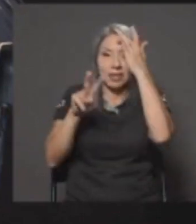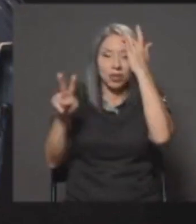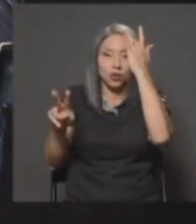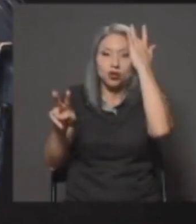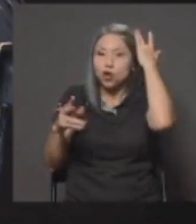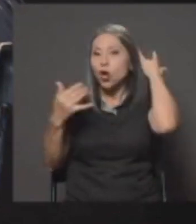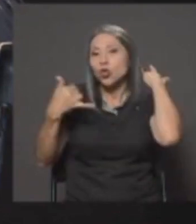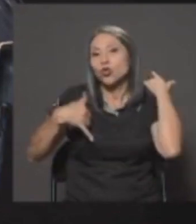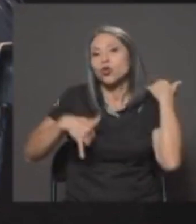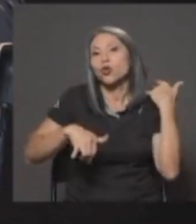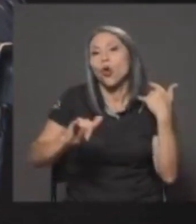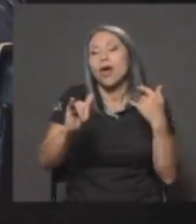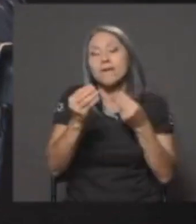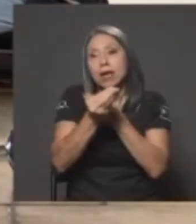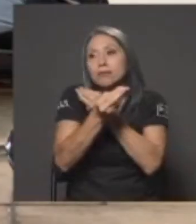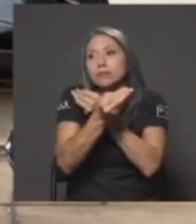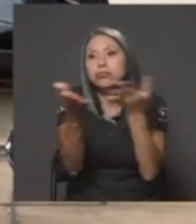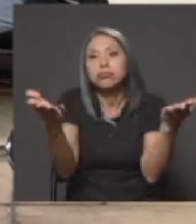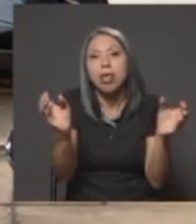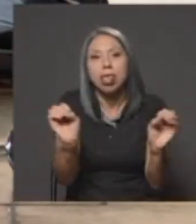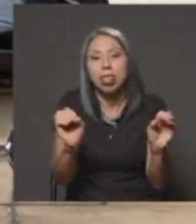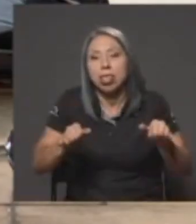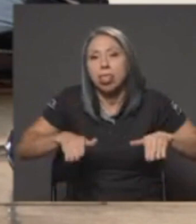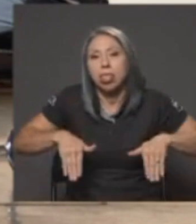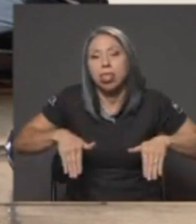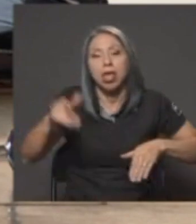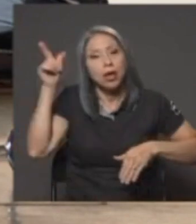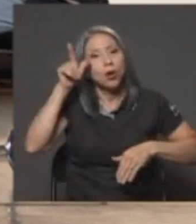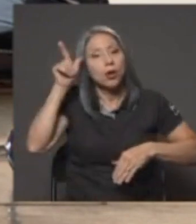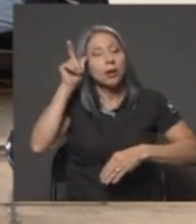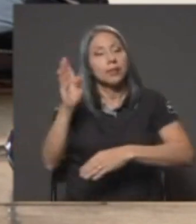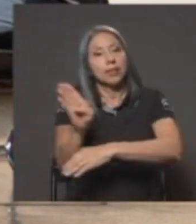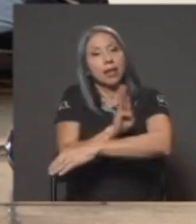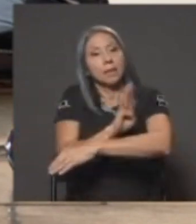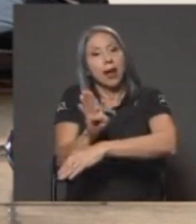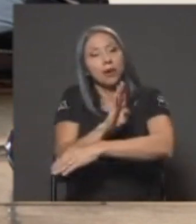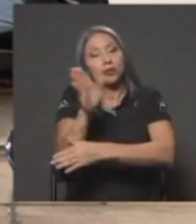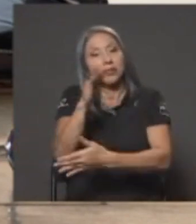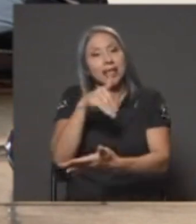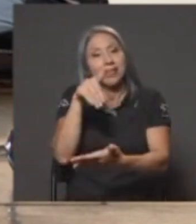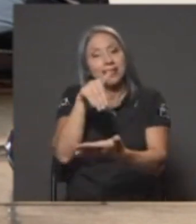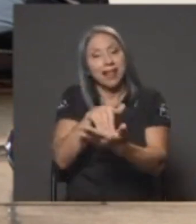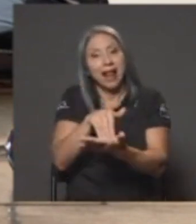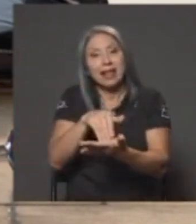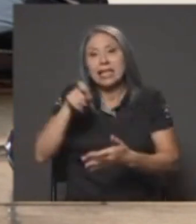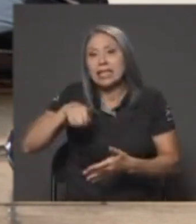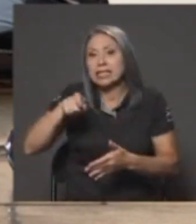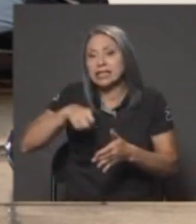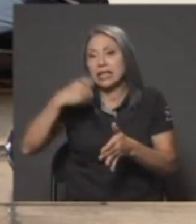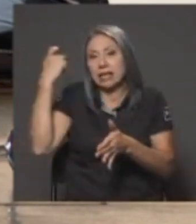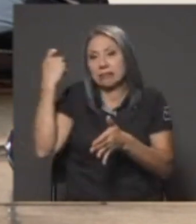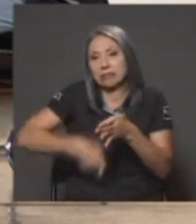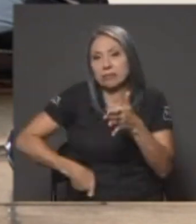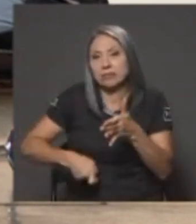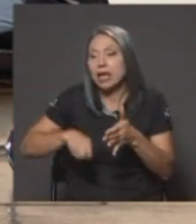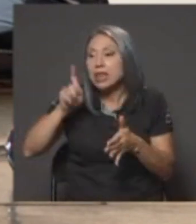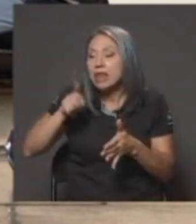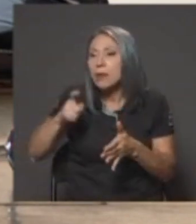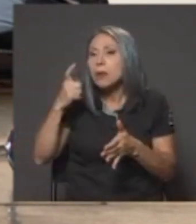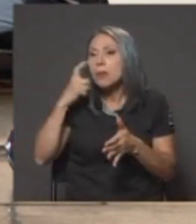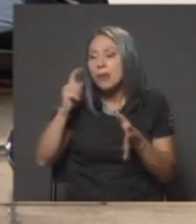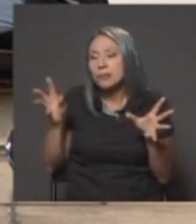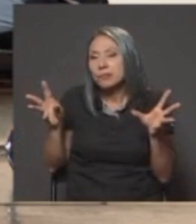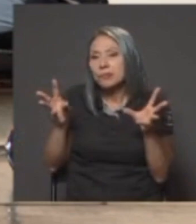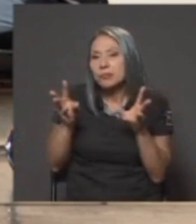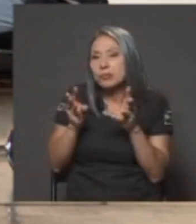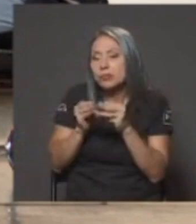todavía no ha salido, ¿verdad? Porque obviamente el Banco Central necesita ser muy riguroso y cuantificar muy bien qué es lo que,